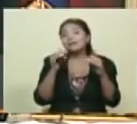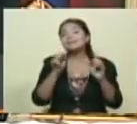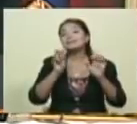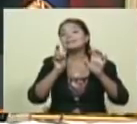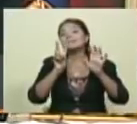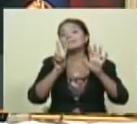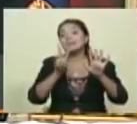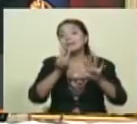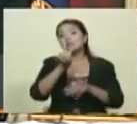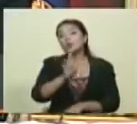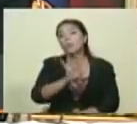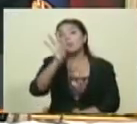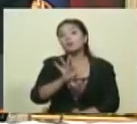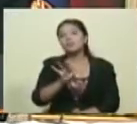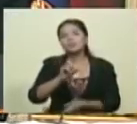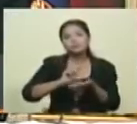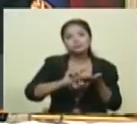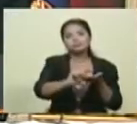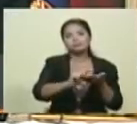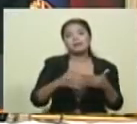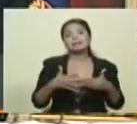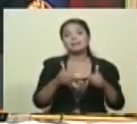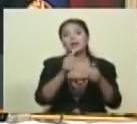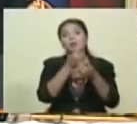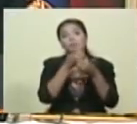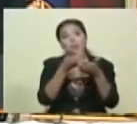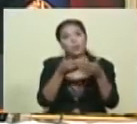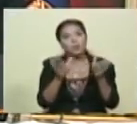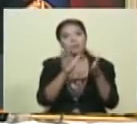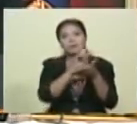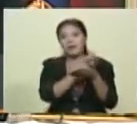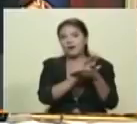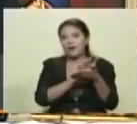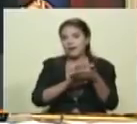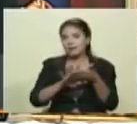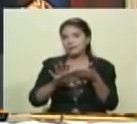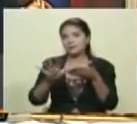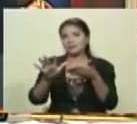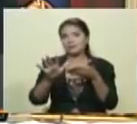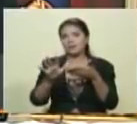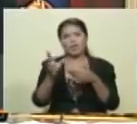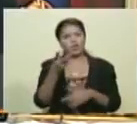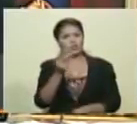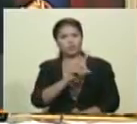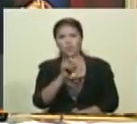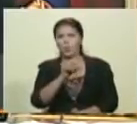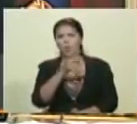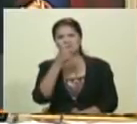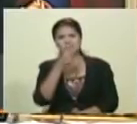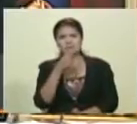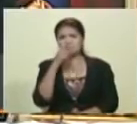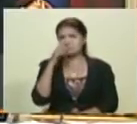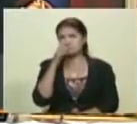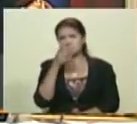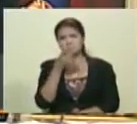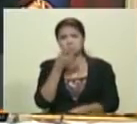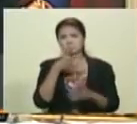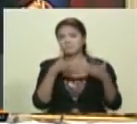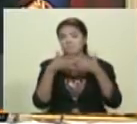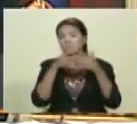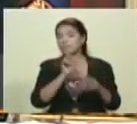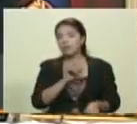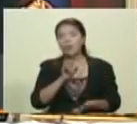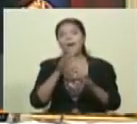inversión. ¿En qué? En salud pública, gratuita y de calidad. No el Obamacare ni el Truncare, no. Es el